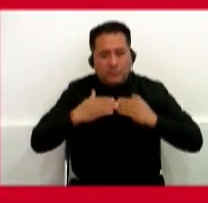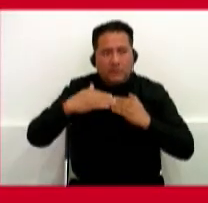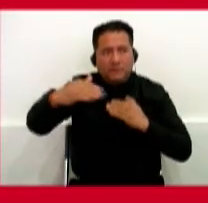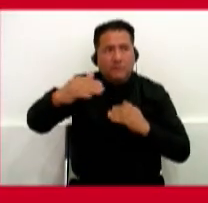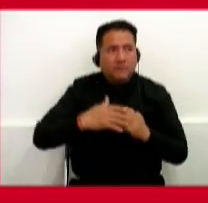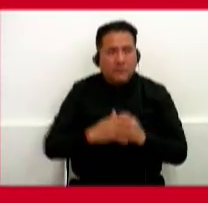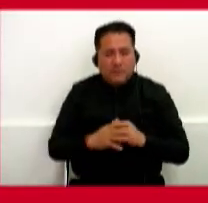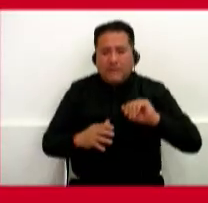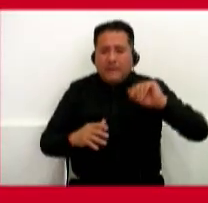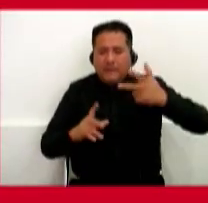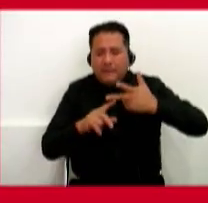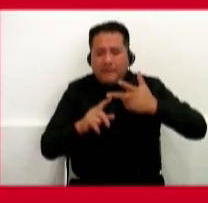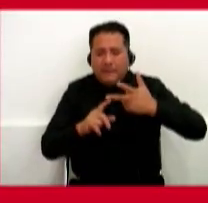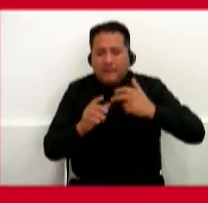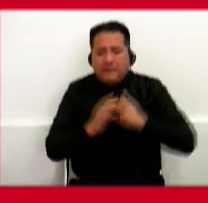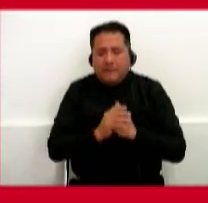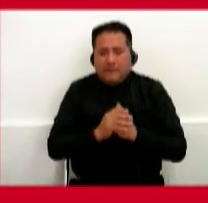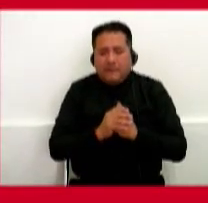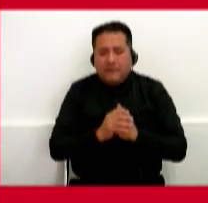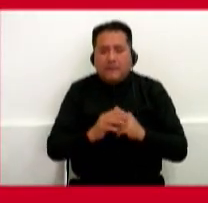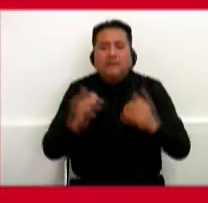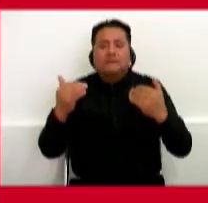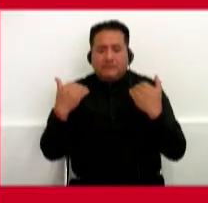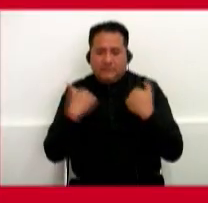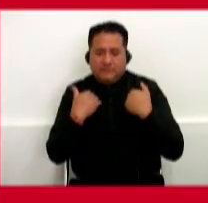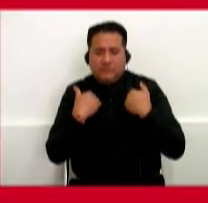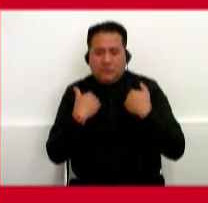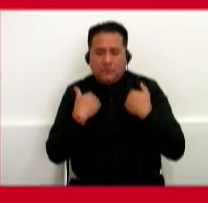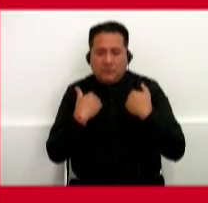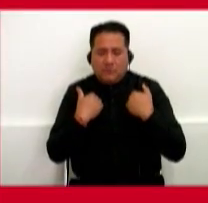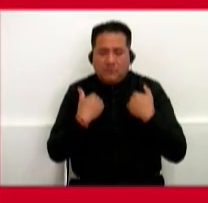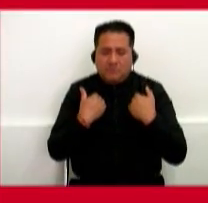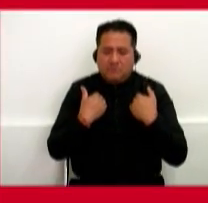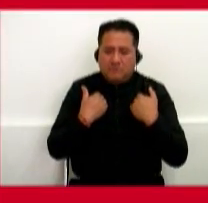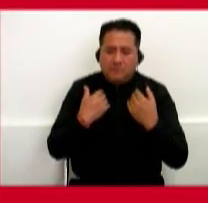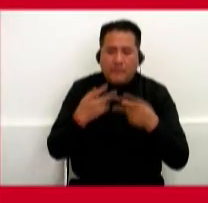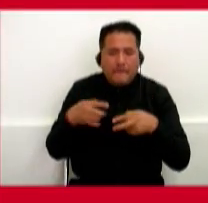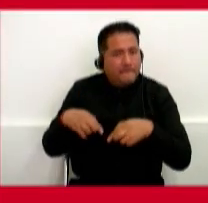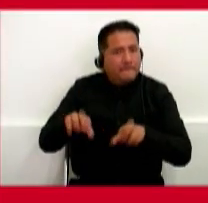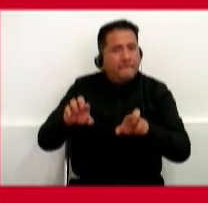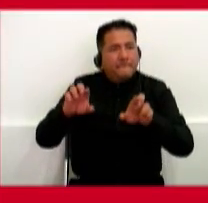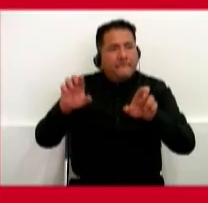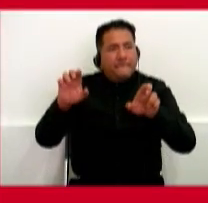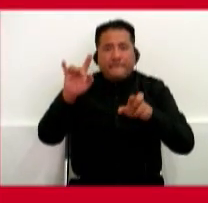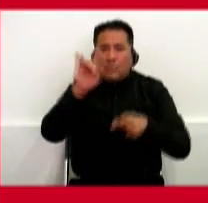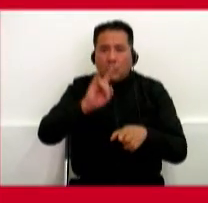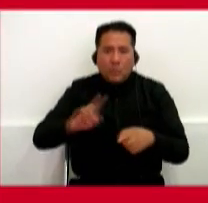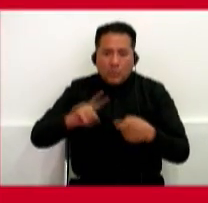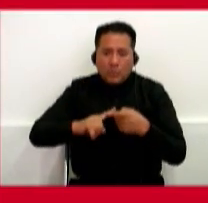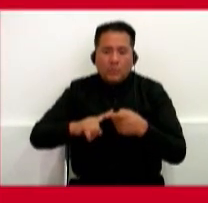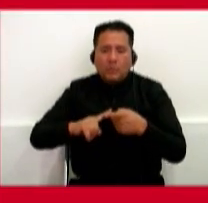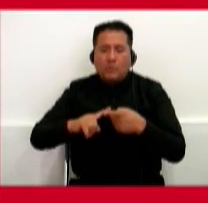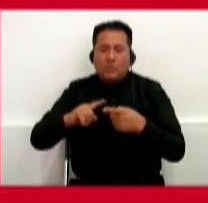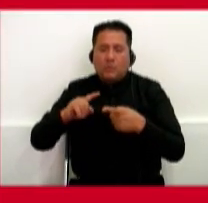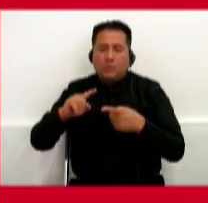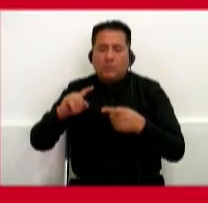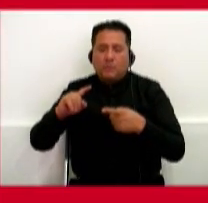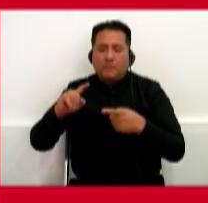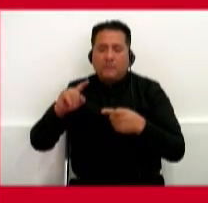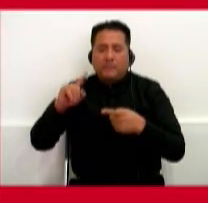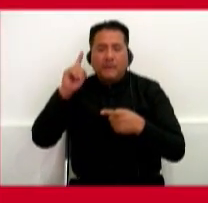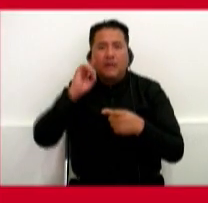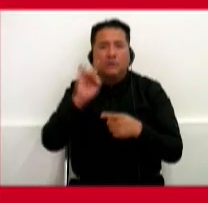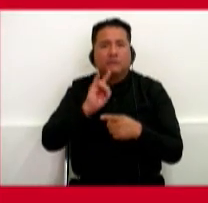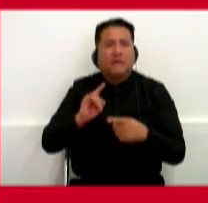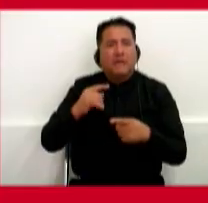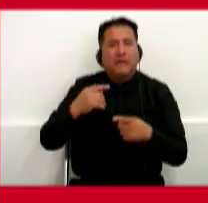esto ya tenemos habilitado el que podamos utilizar y podemos implementar otras herramientas de gestión de data, de analítica de